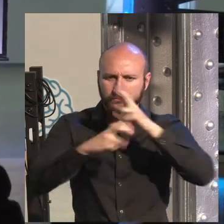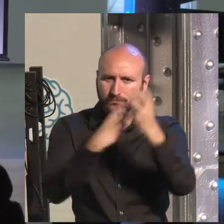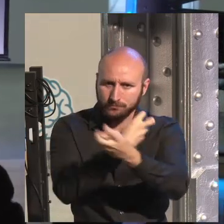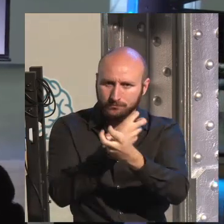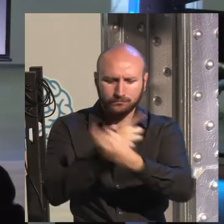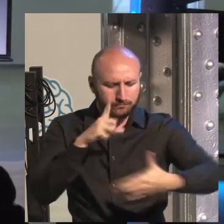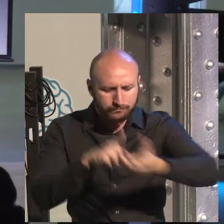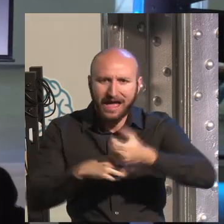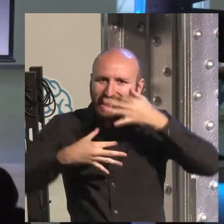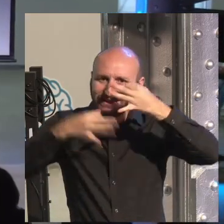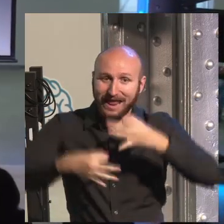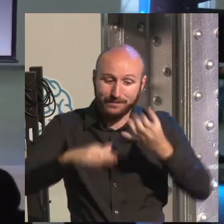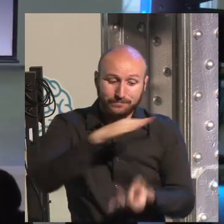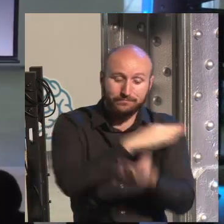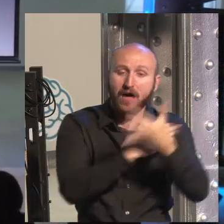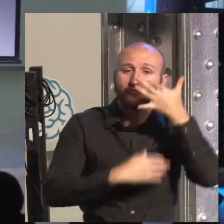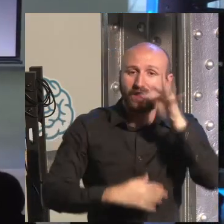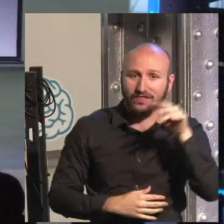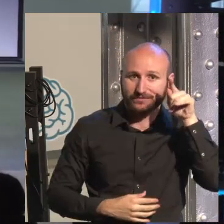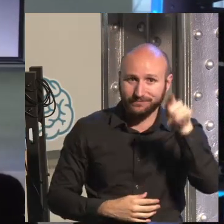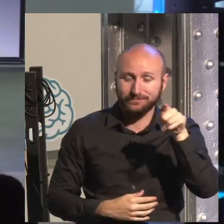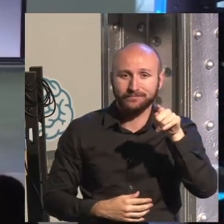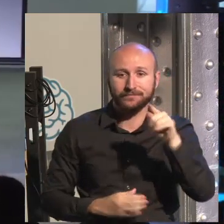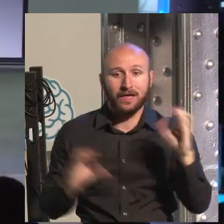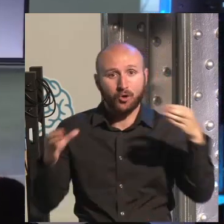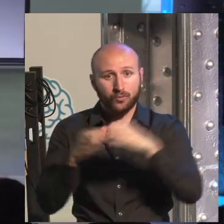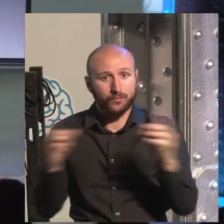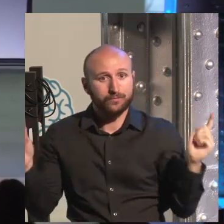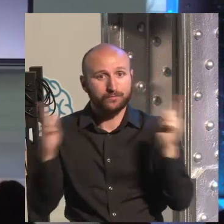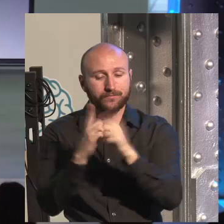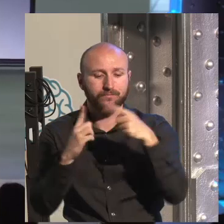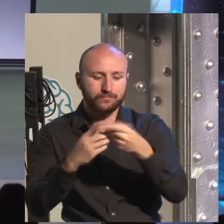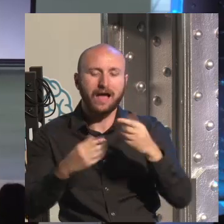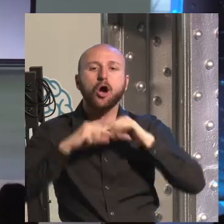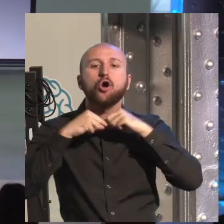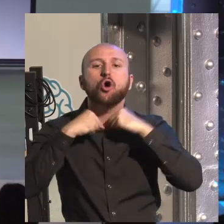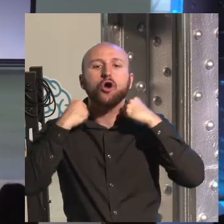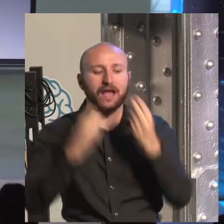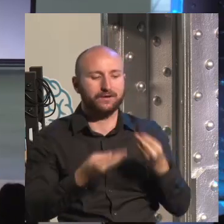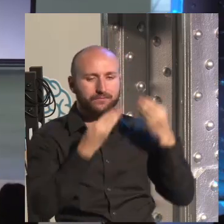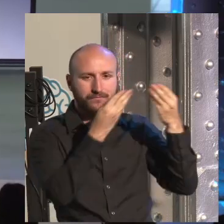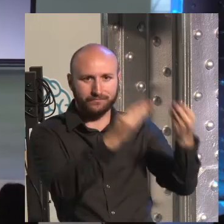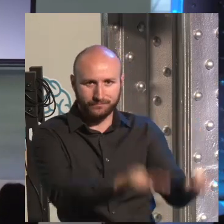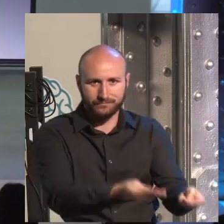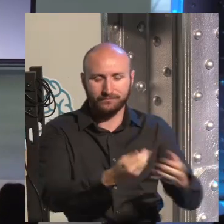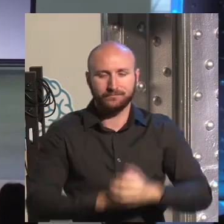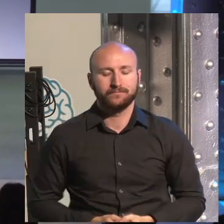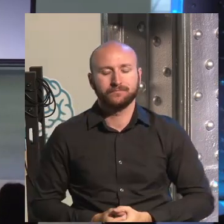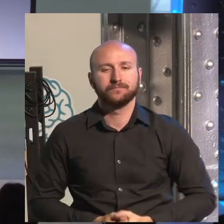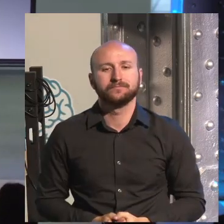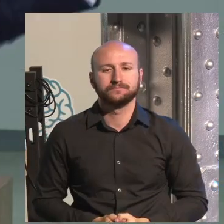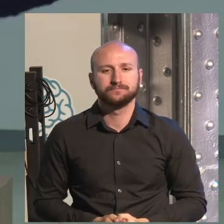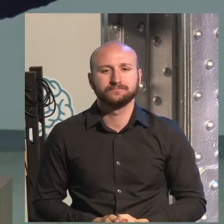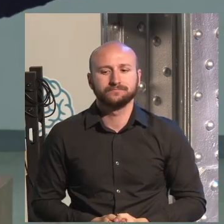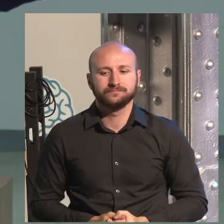francés, y los neandertales les están obsequiando con un collar a los neandertales, los cromañones a los